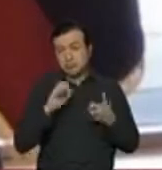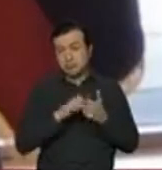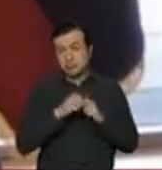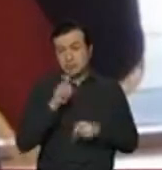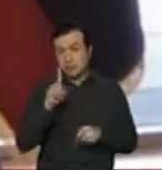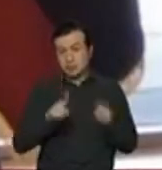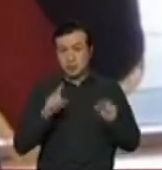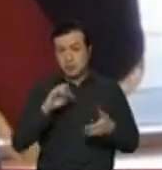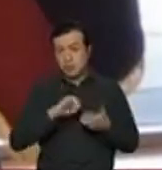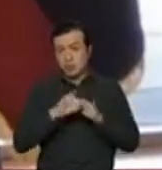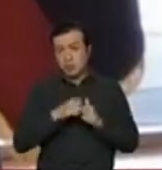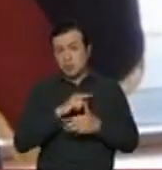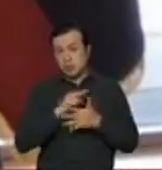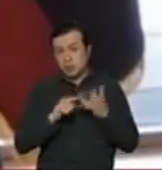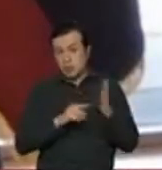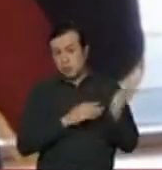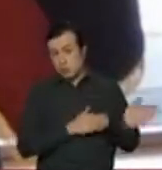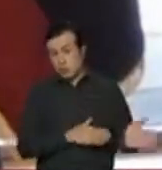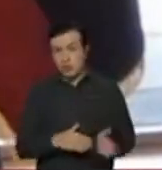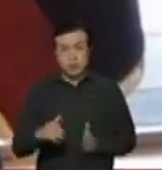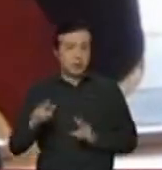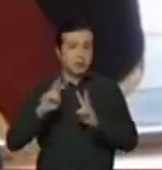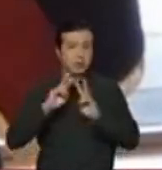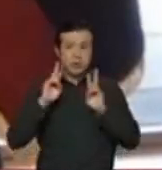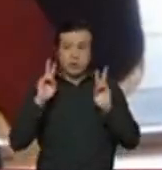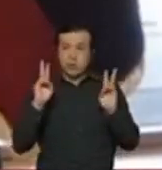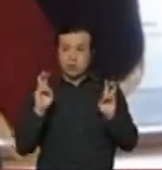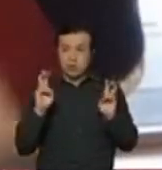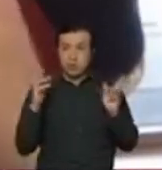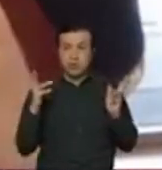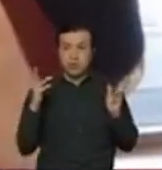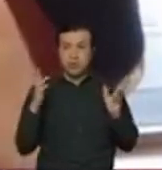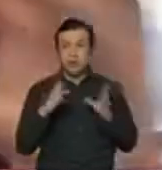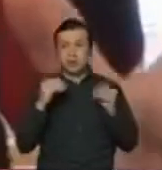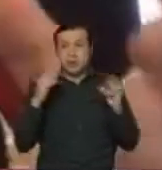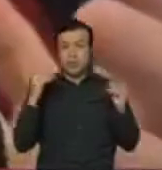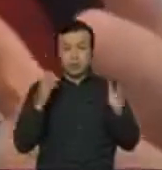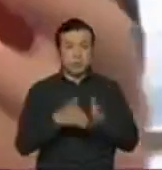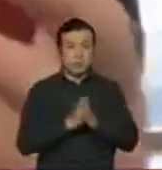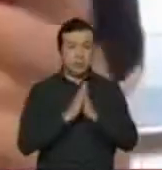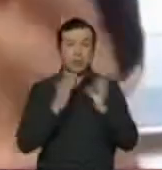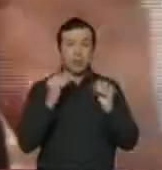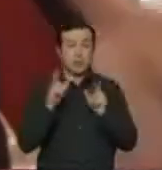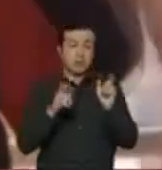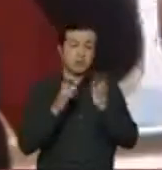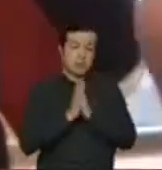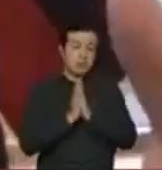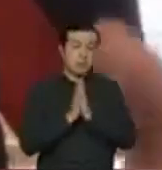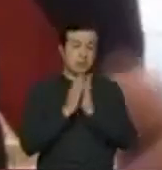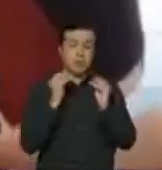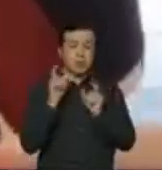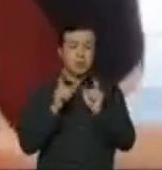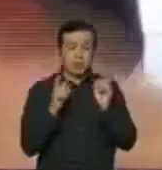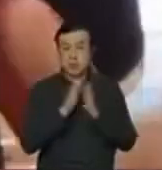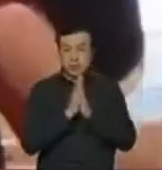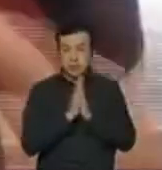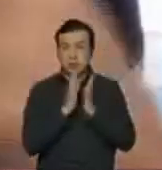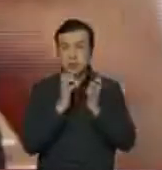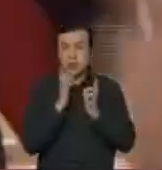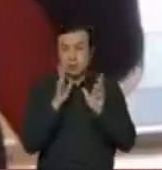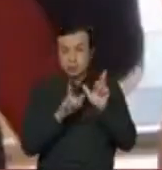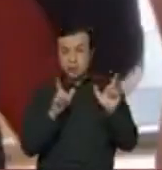veces en el tema de la gran cantidad de gente que está tratando de entrar al